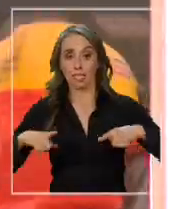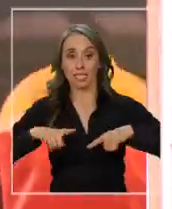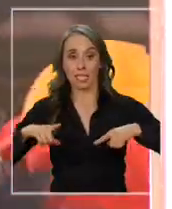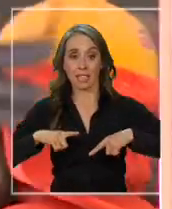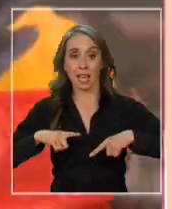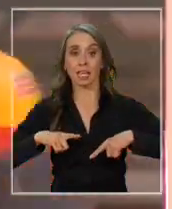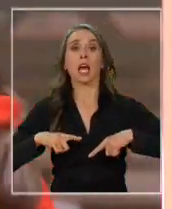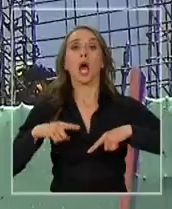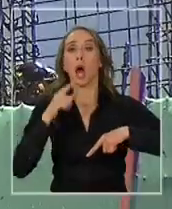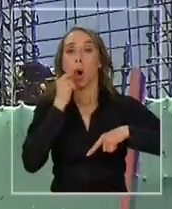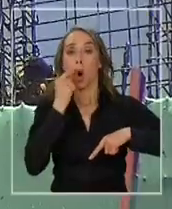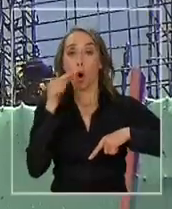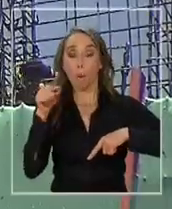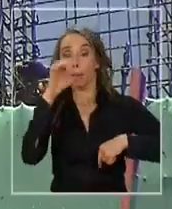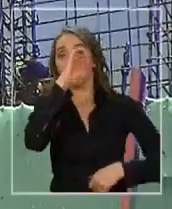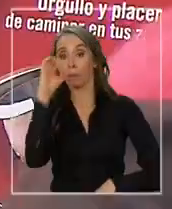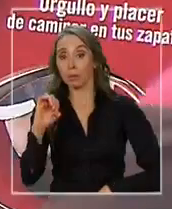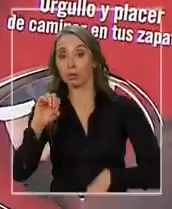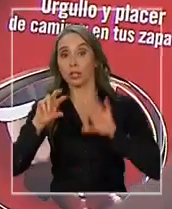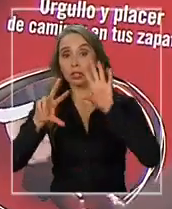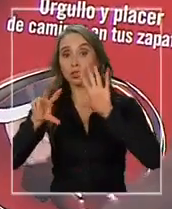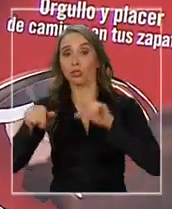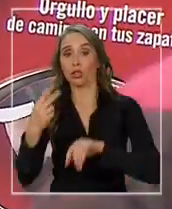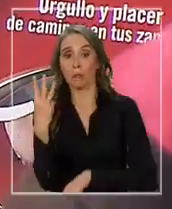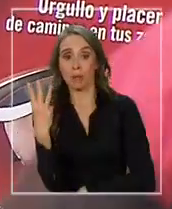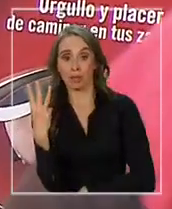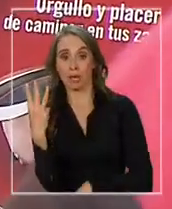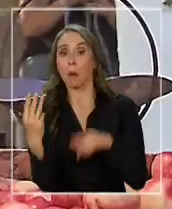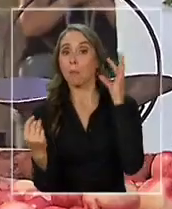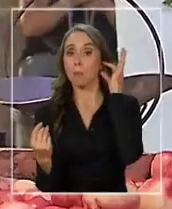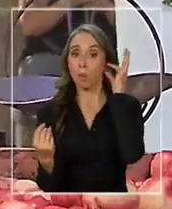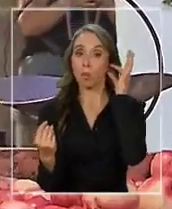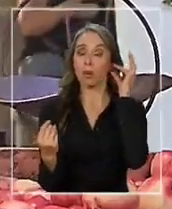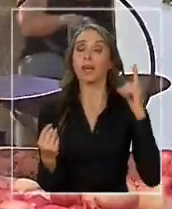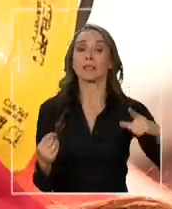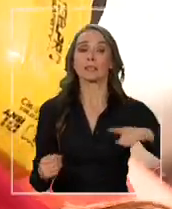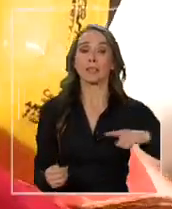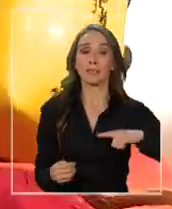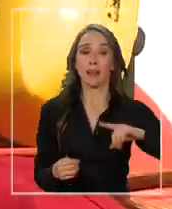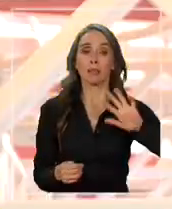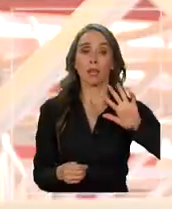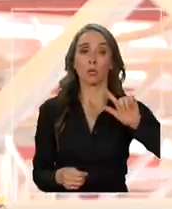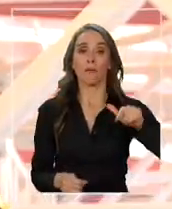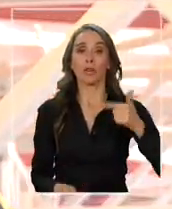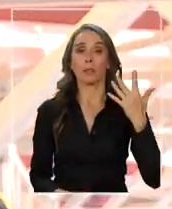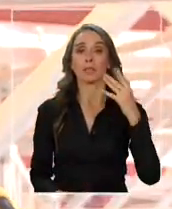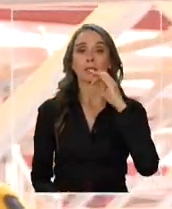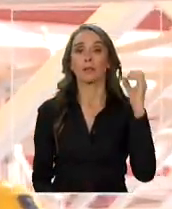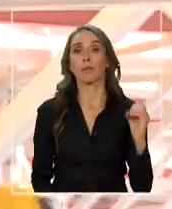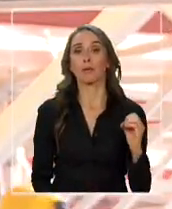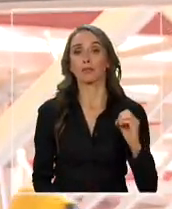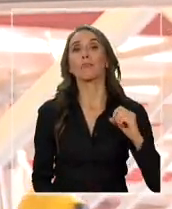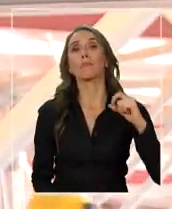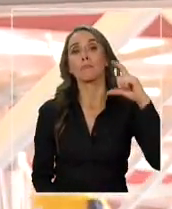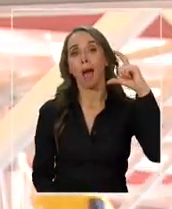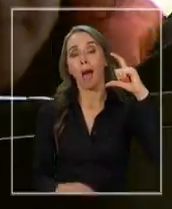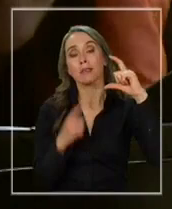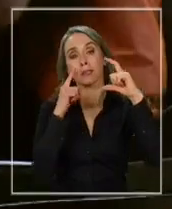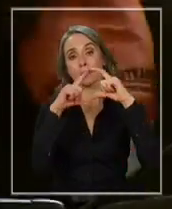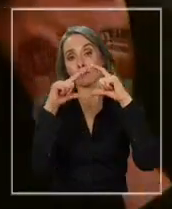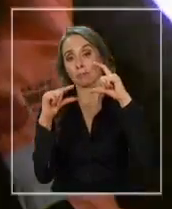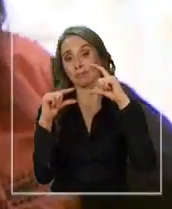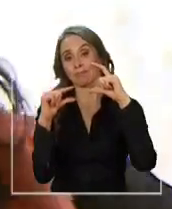por género, la de los hombres llega a 8,3%, mientras que para el sexo femenino es de 9,5%. Una